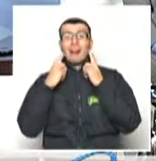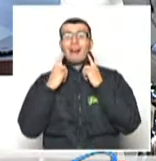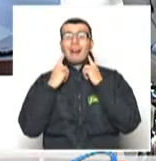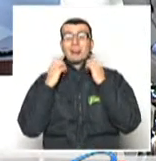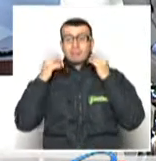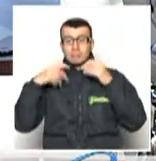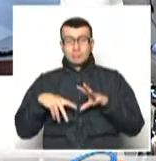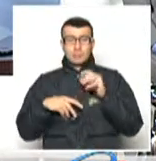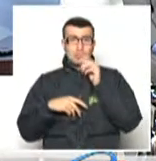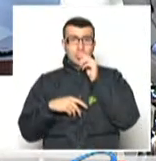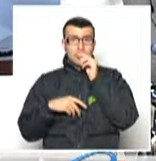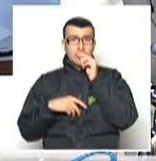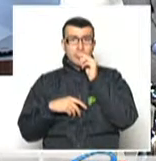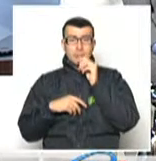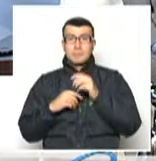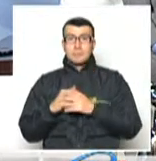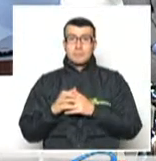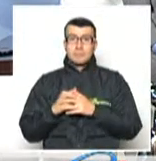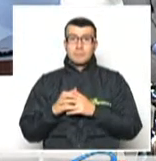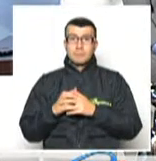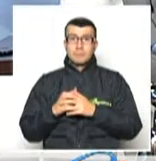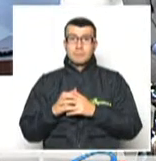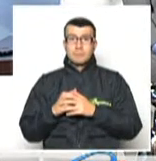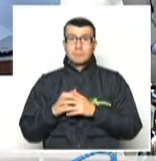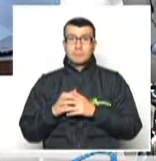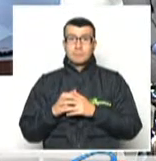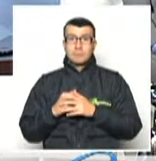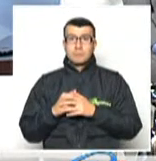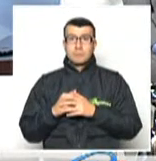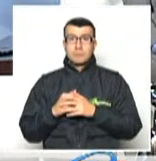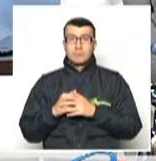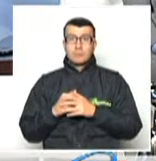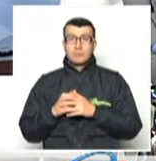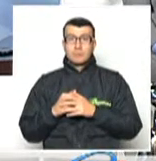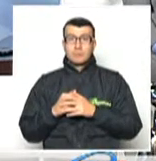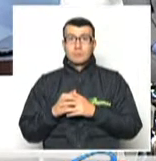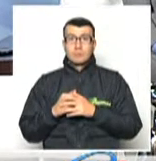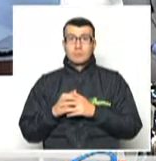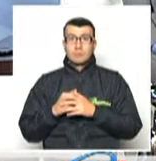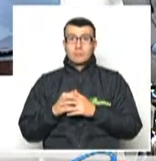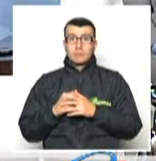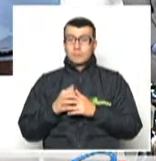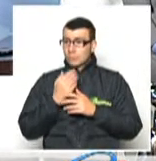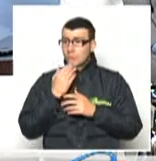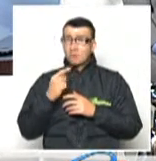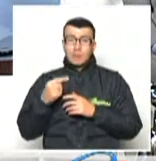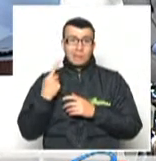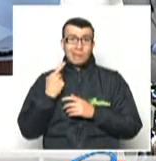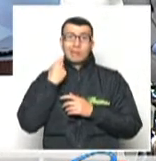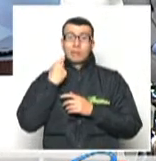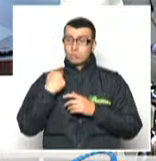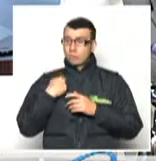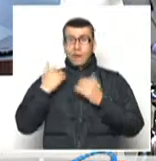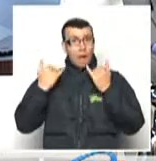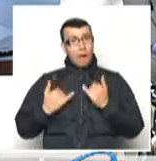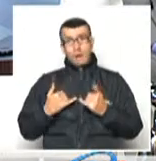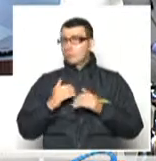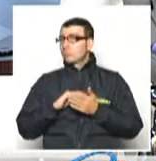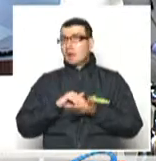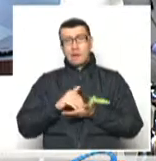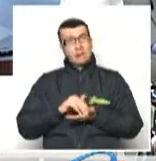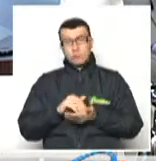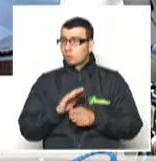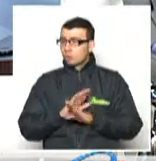él logró pues pararme la infección. En este momento yo no tengo periodontitis. Bueno, muchas gracias. La